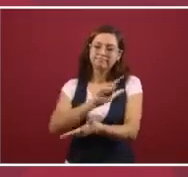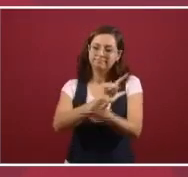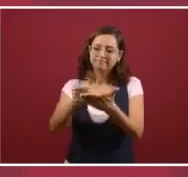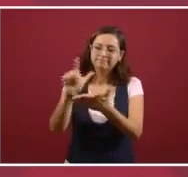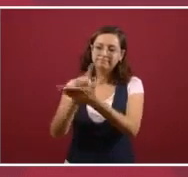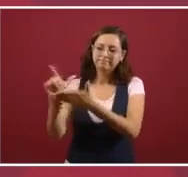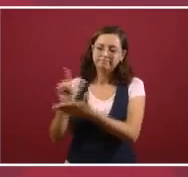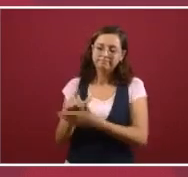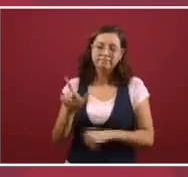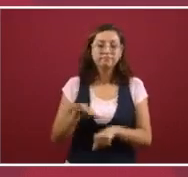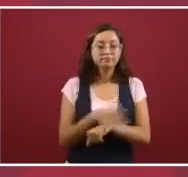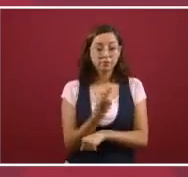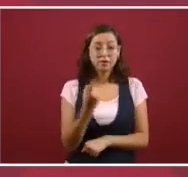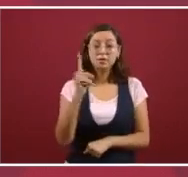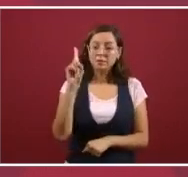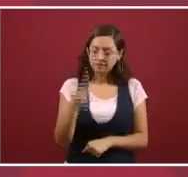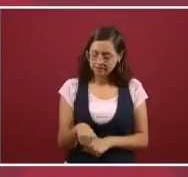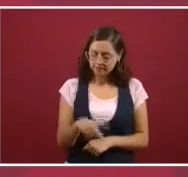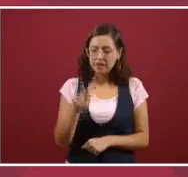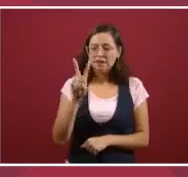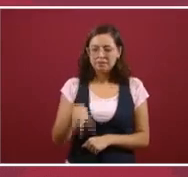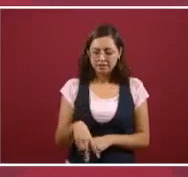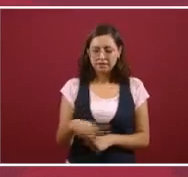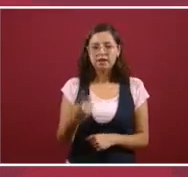hay jueces,